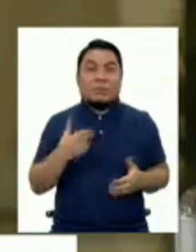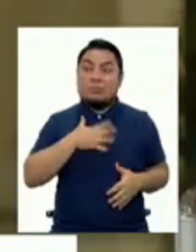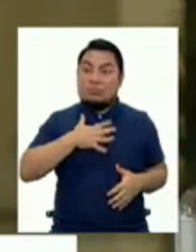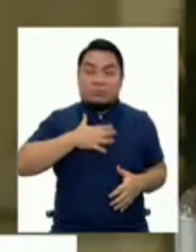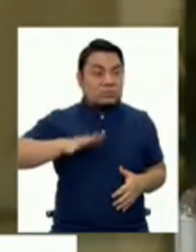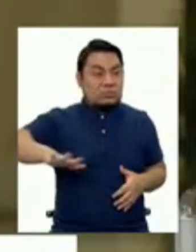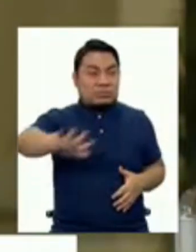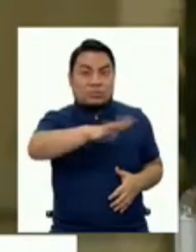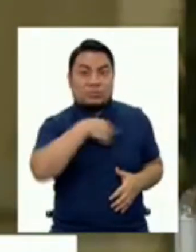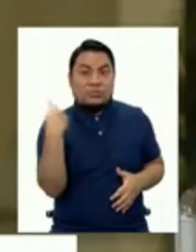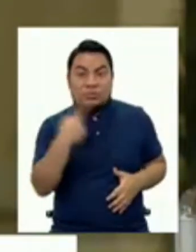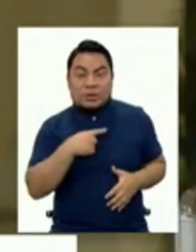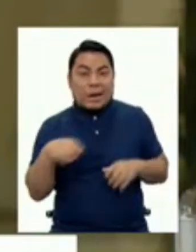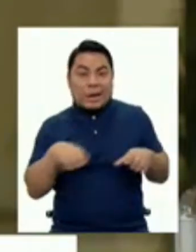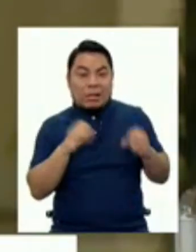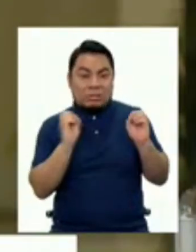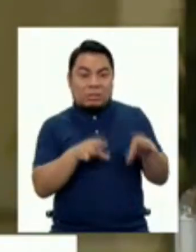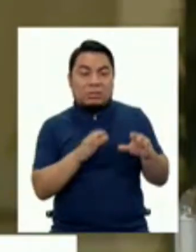nosotros generamos.